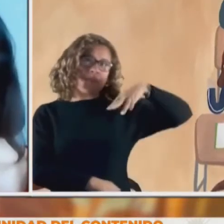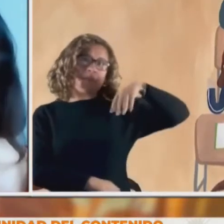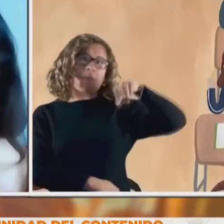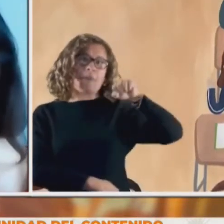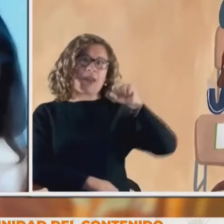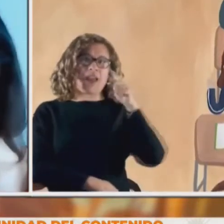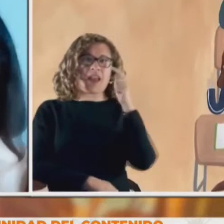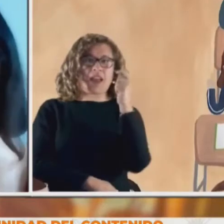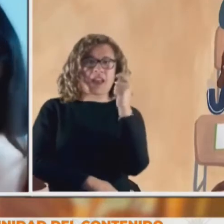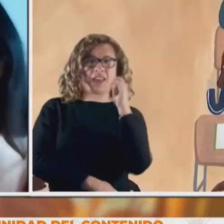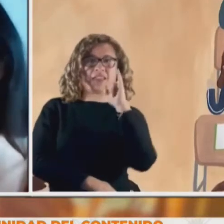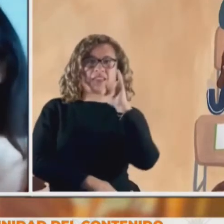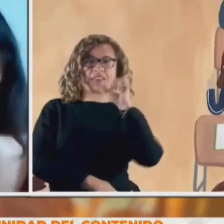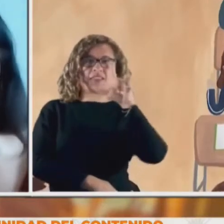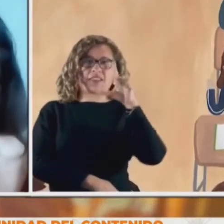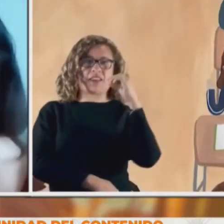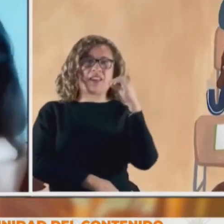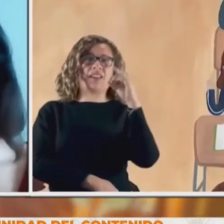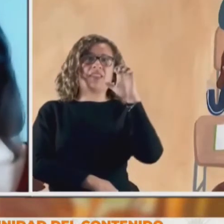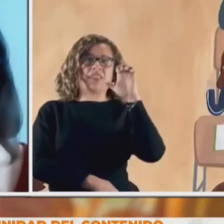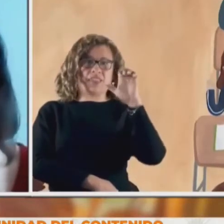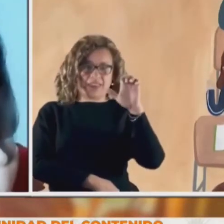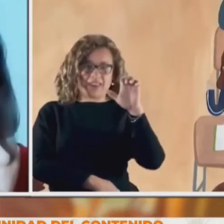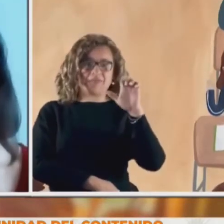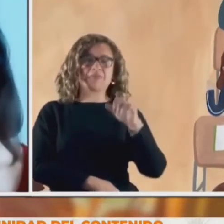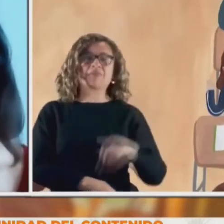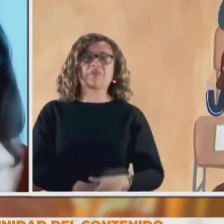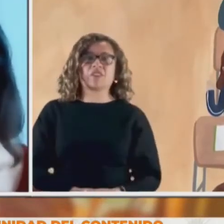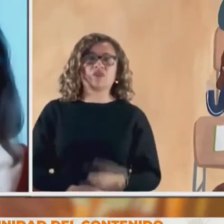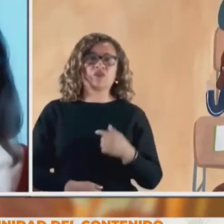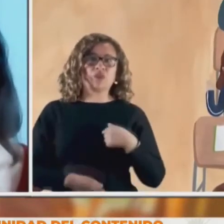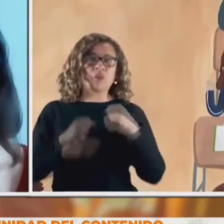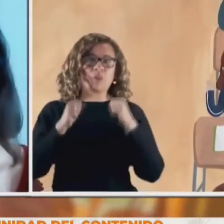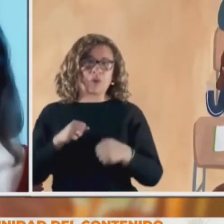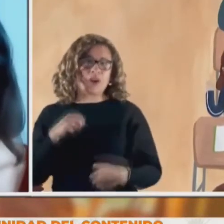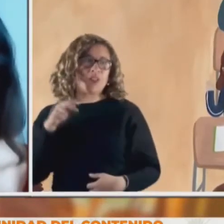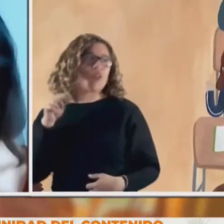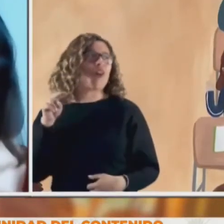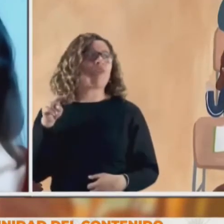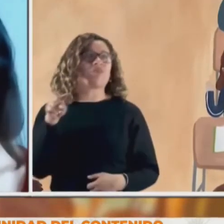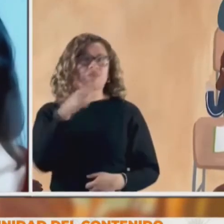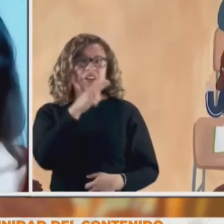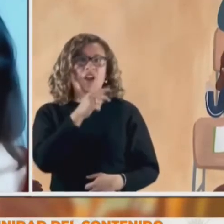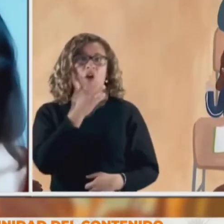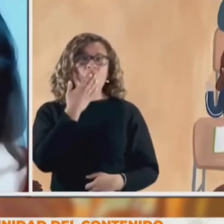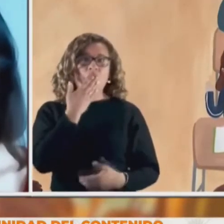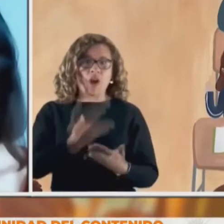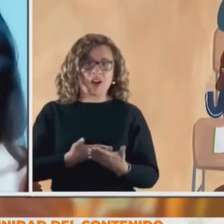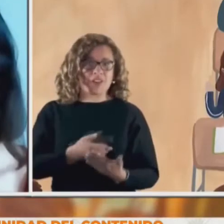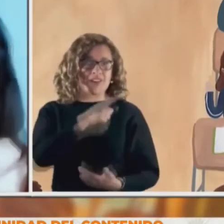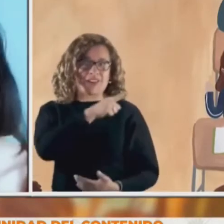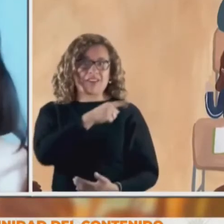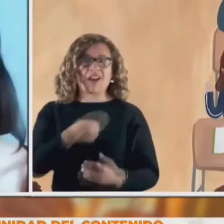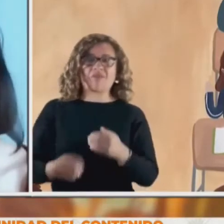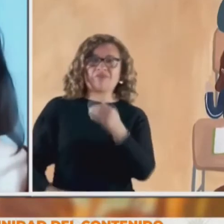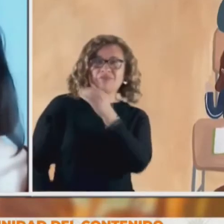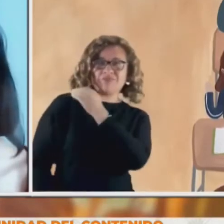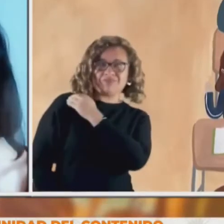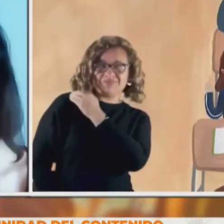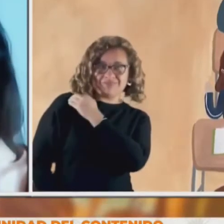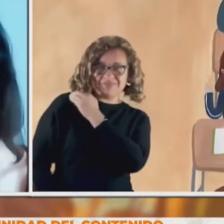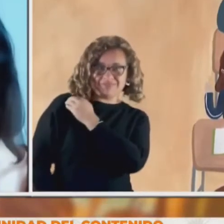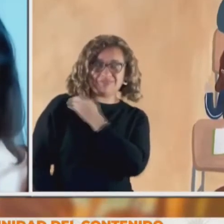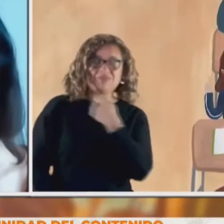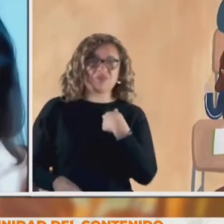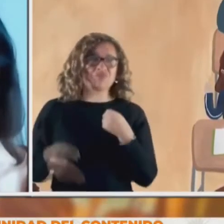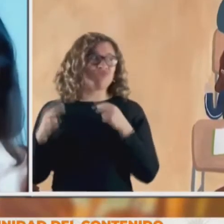hierbas que hay en su territorio, en el patio, al lado de su casa. Vamos a encontrar una gran colección de libros, en este contexto,